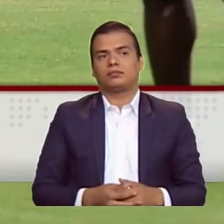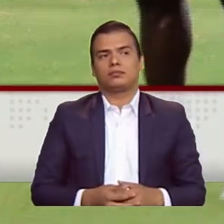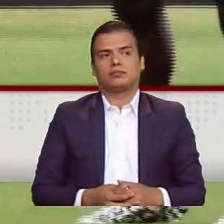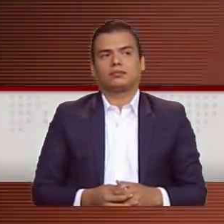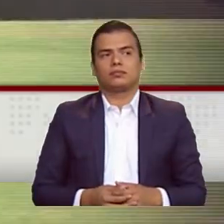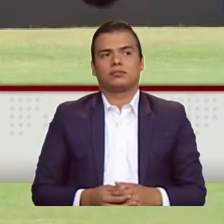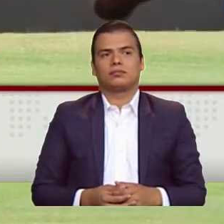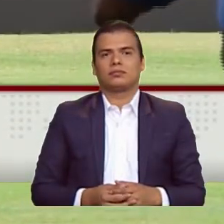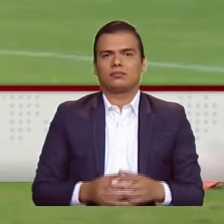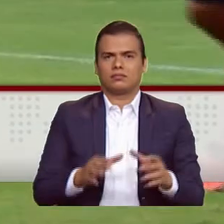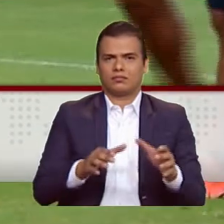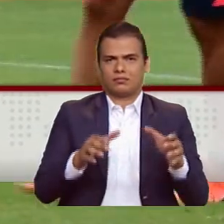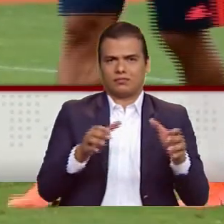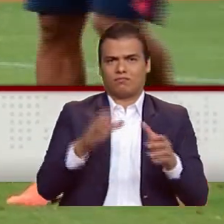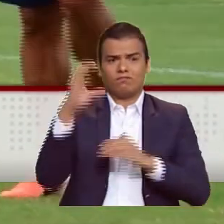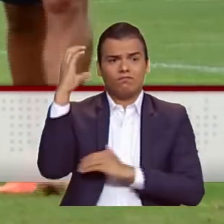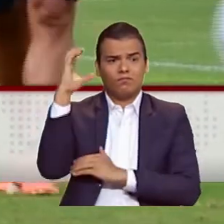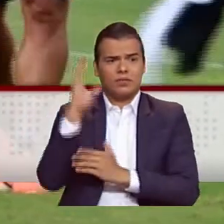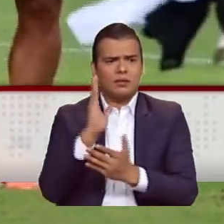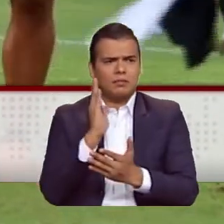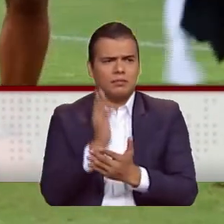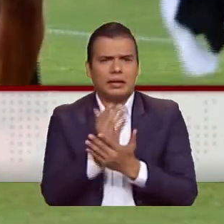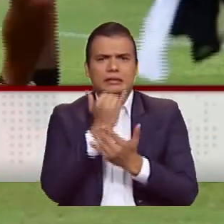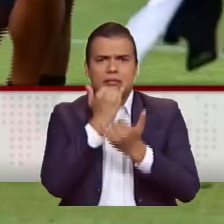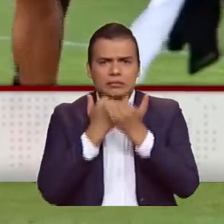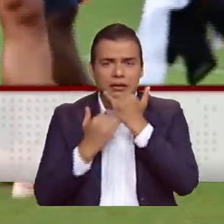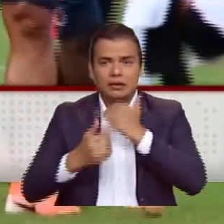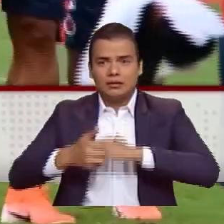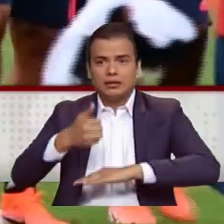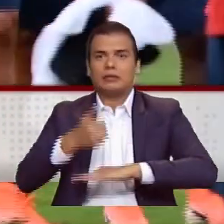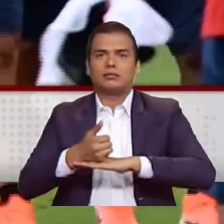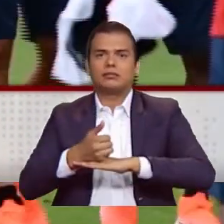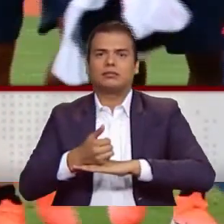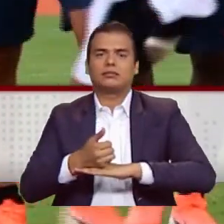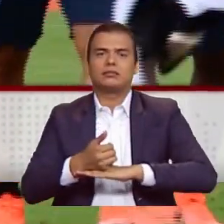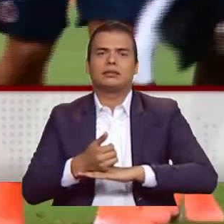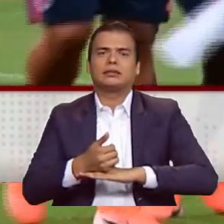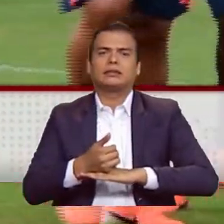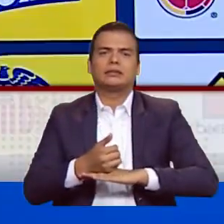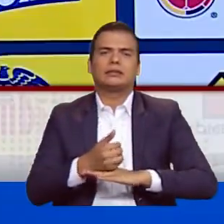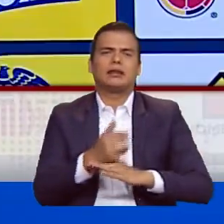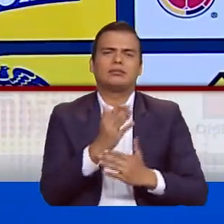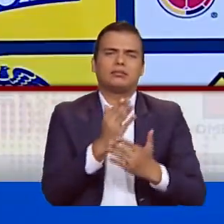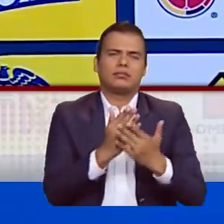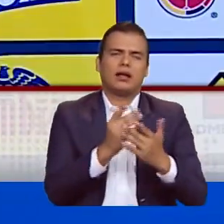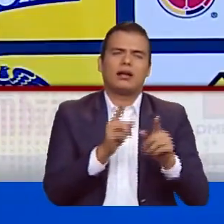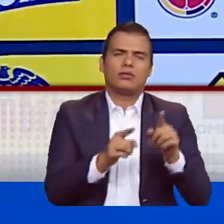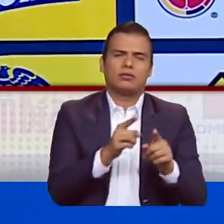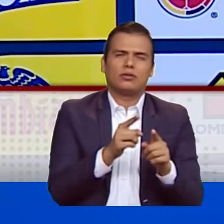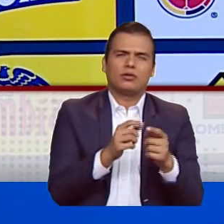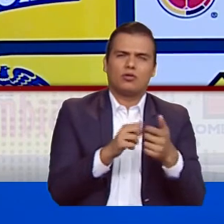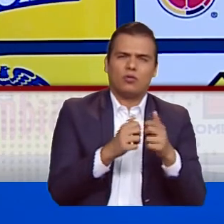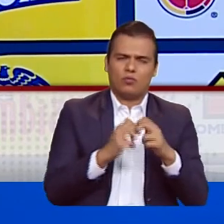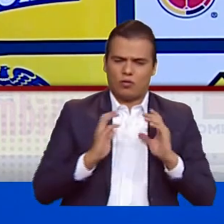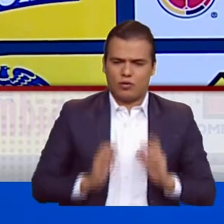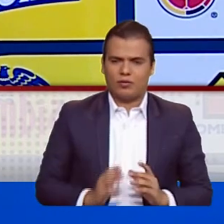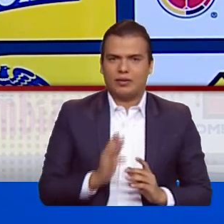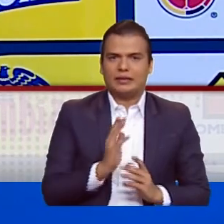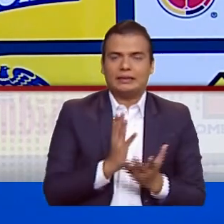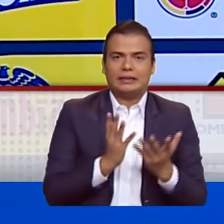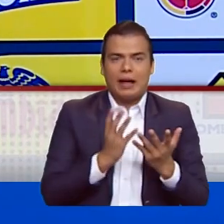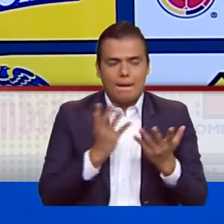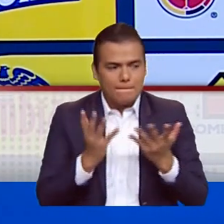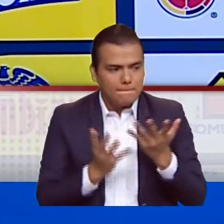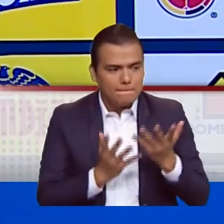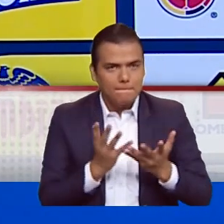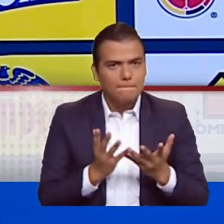na seleção colombiana de futebol perturbaram os planos do técnico Carlos Queiroz. As lesões que han passado muito com